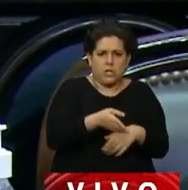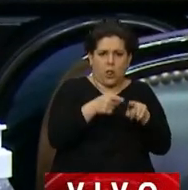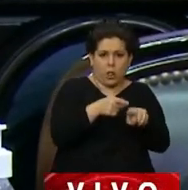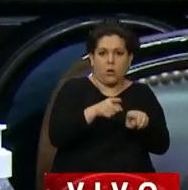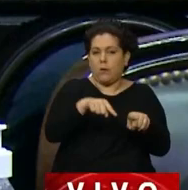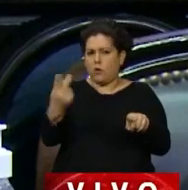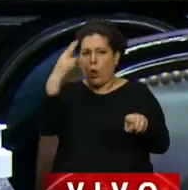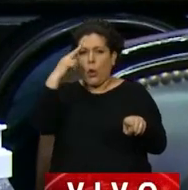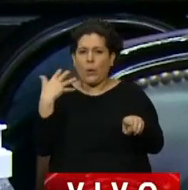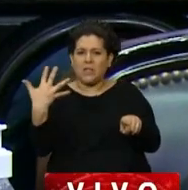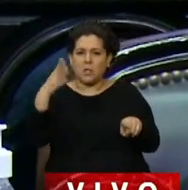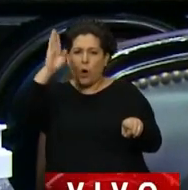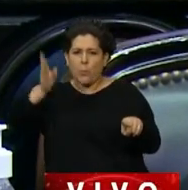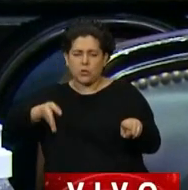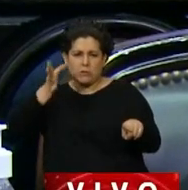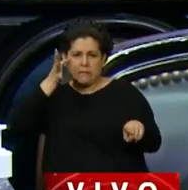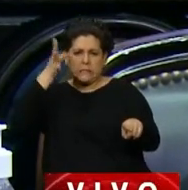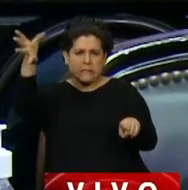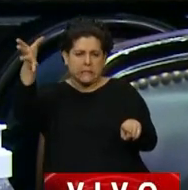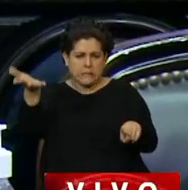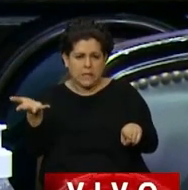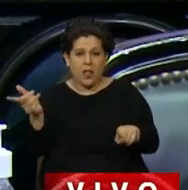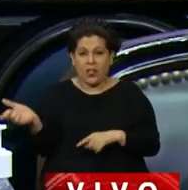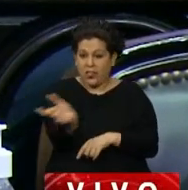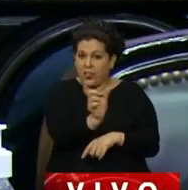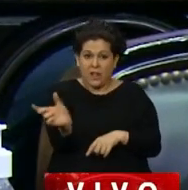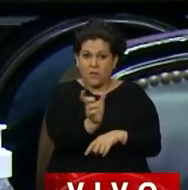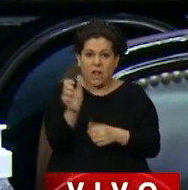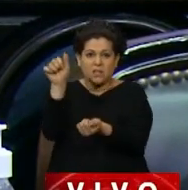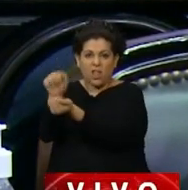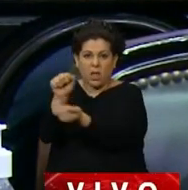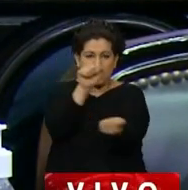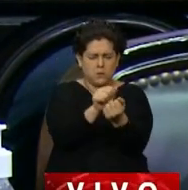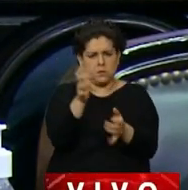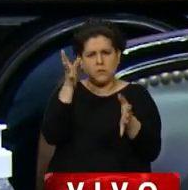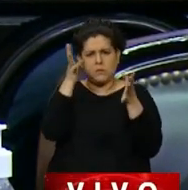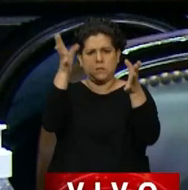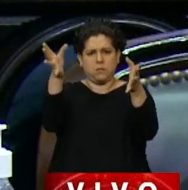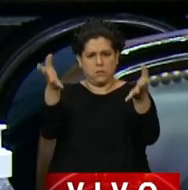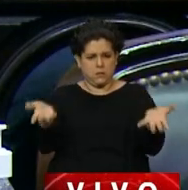lado, 95% de excedente. La diferencia, entonces, es brutal.